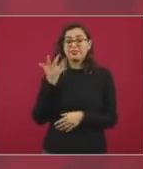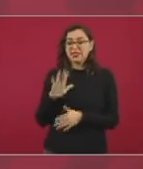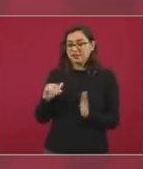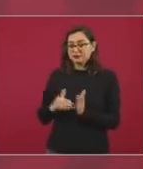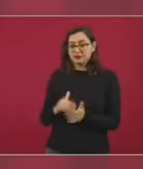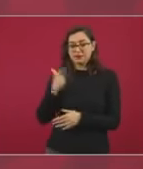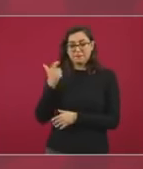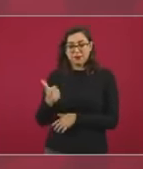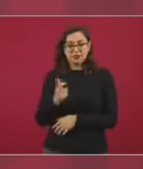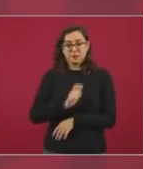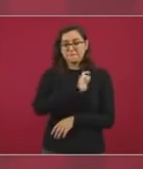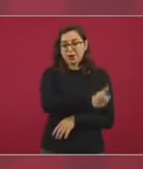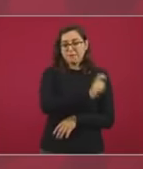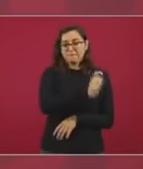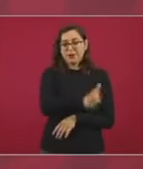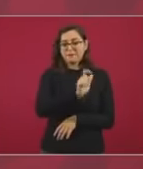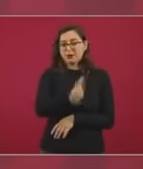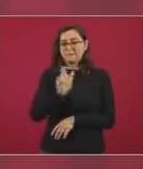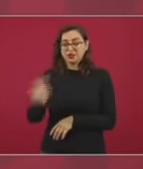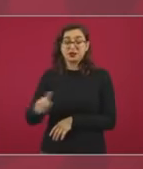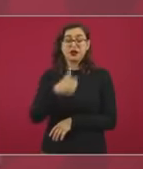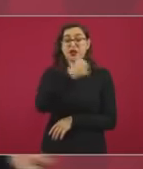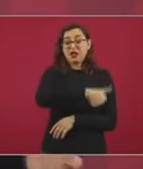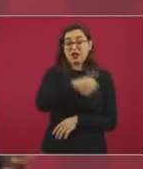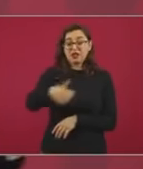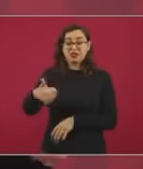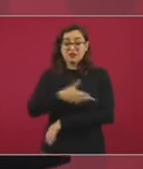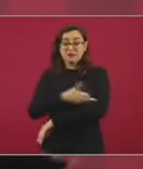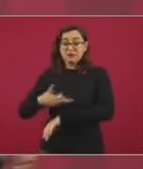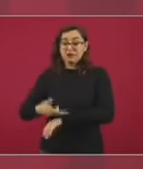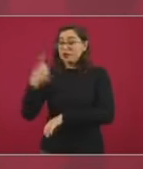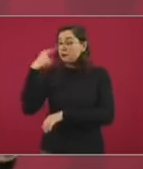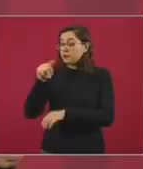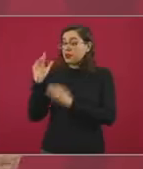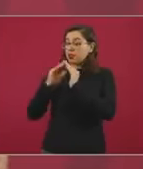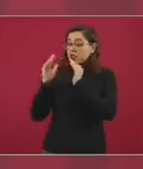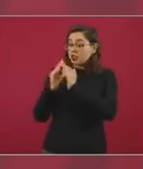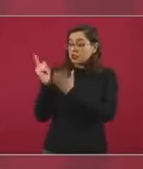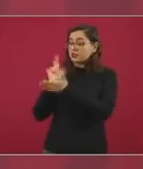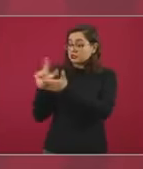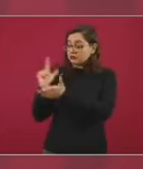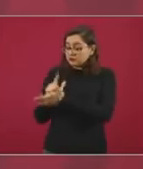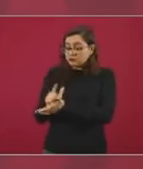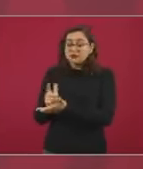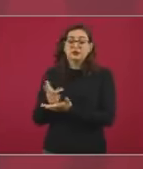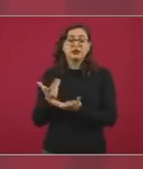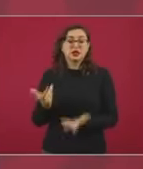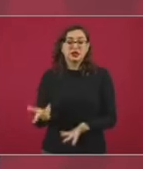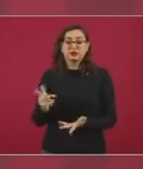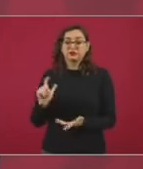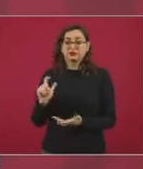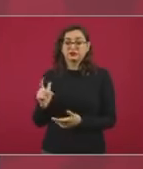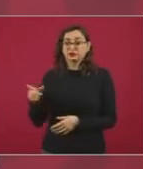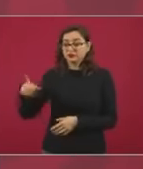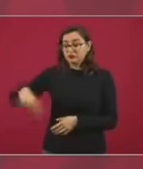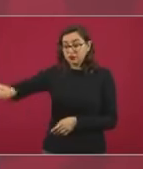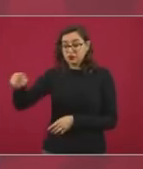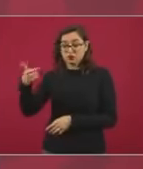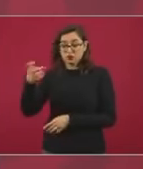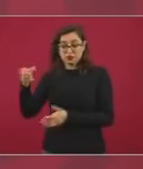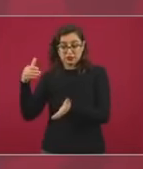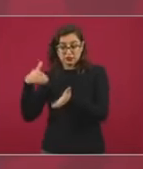pesos por familia para la limpia de las casas, de las 200,000,